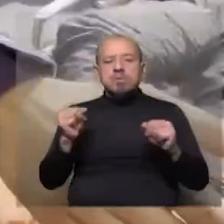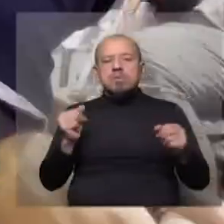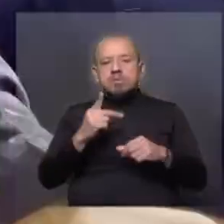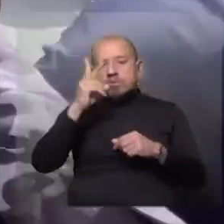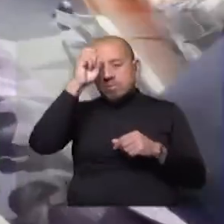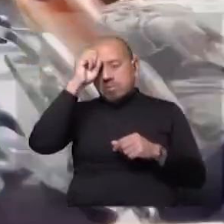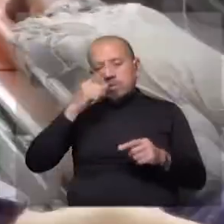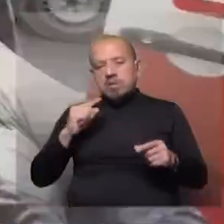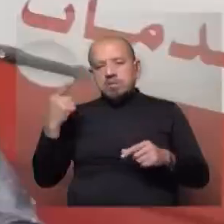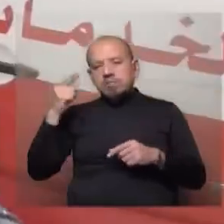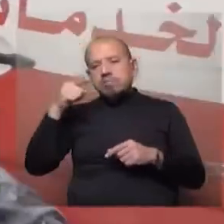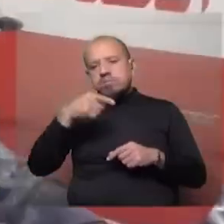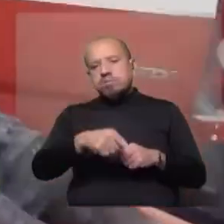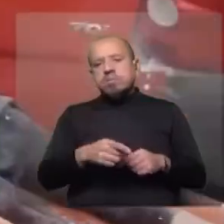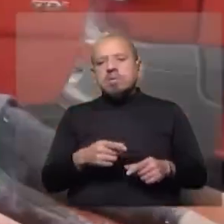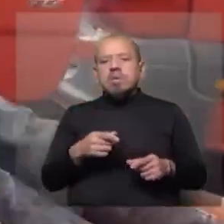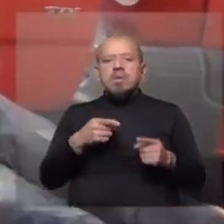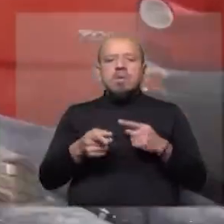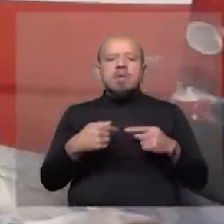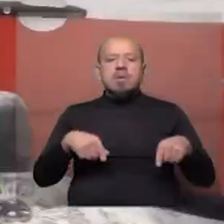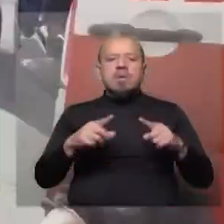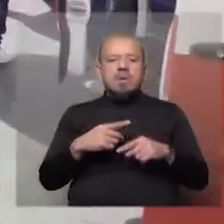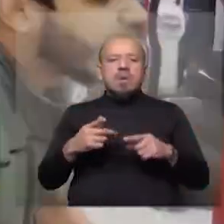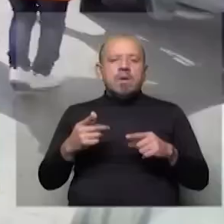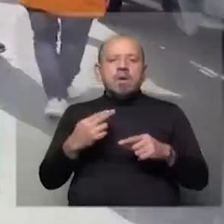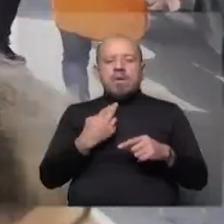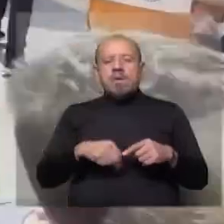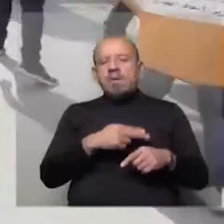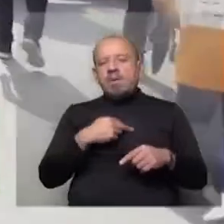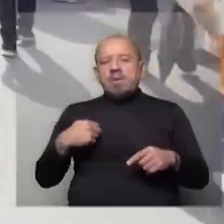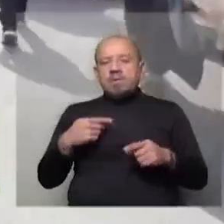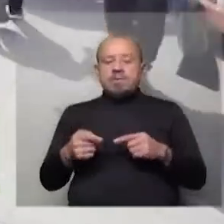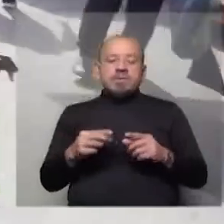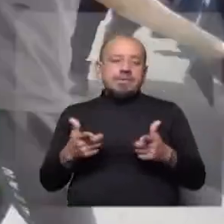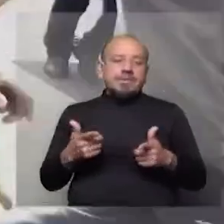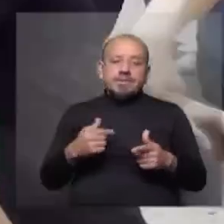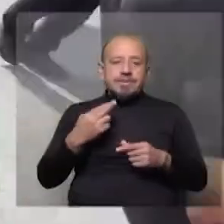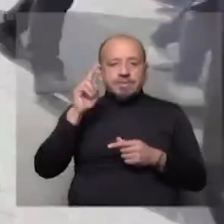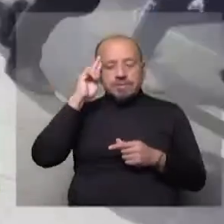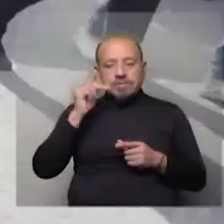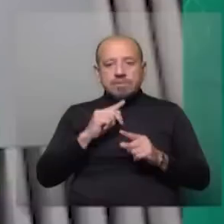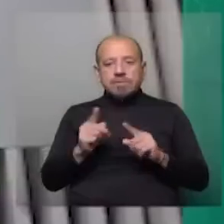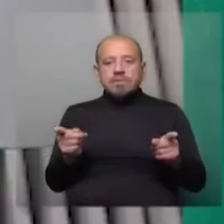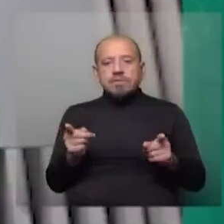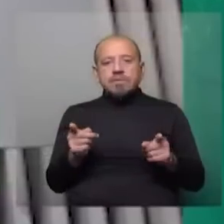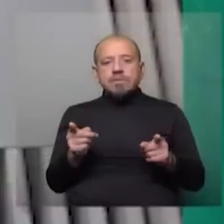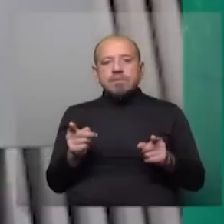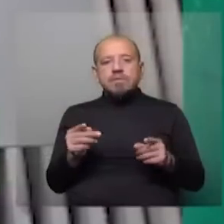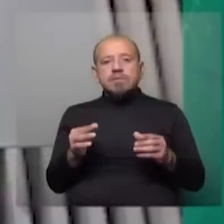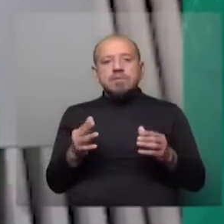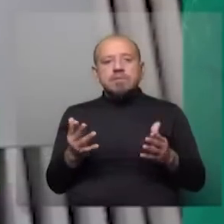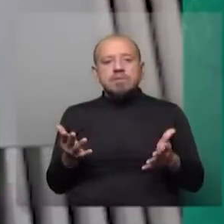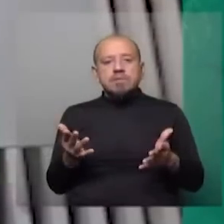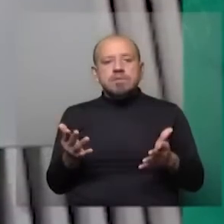es es un claro ejemplo de comoo la convención de inero no se está respetando entonces acá es donde entra entra la comunidad internacional a decir